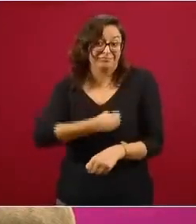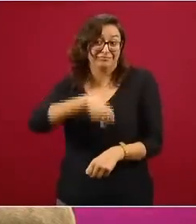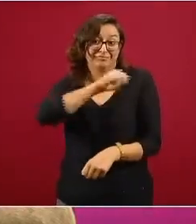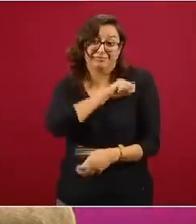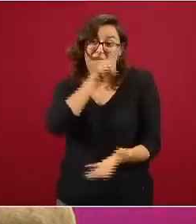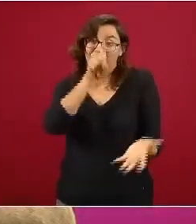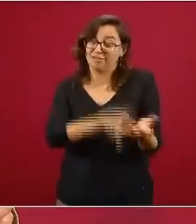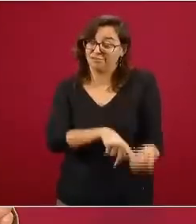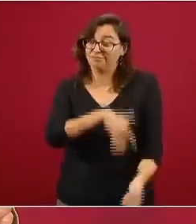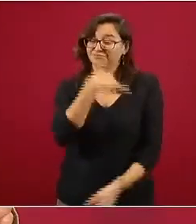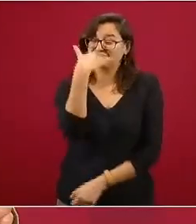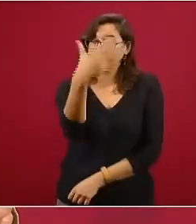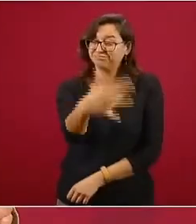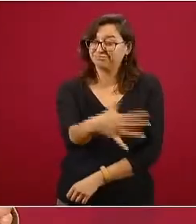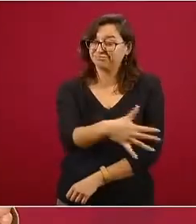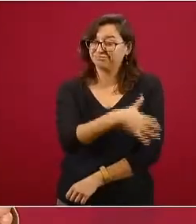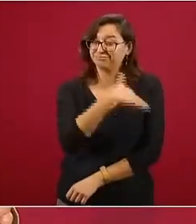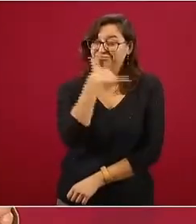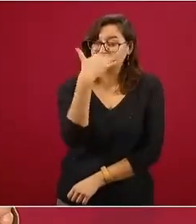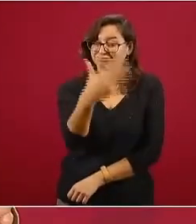la corrupción.